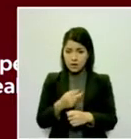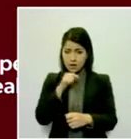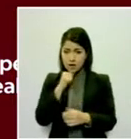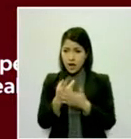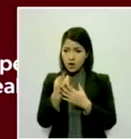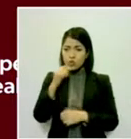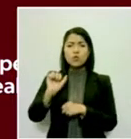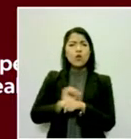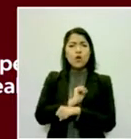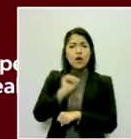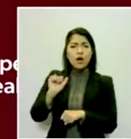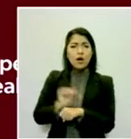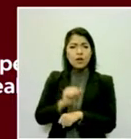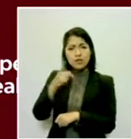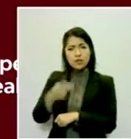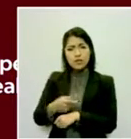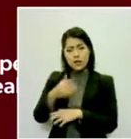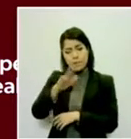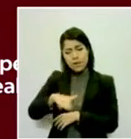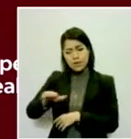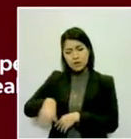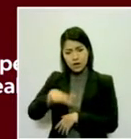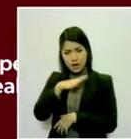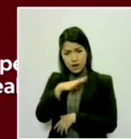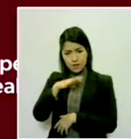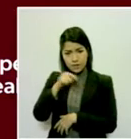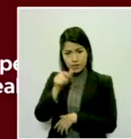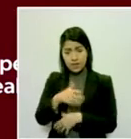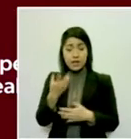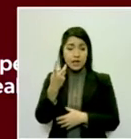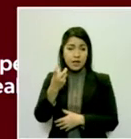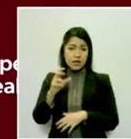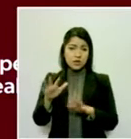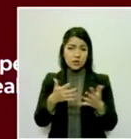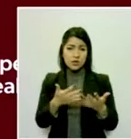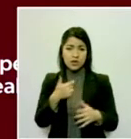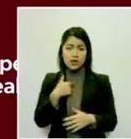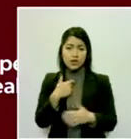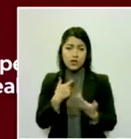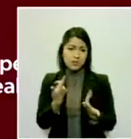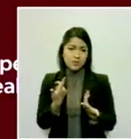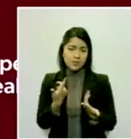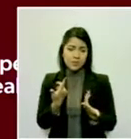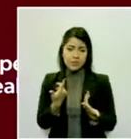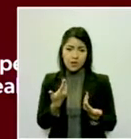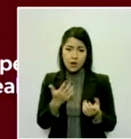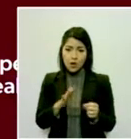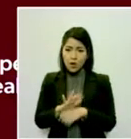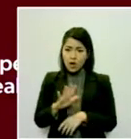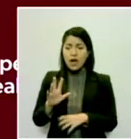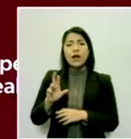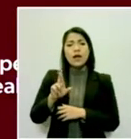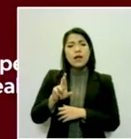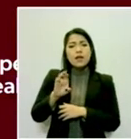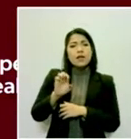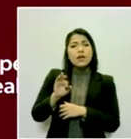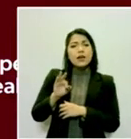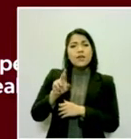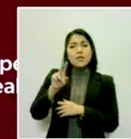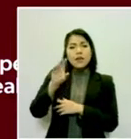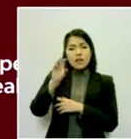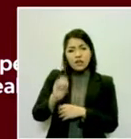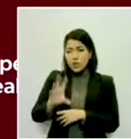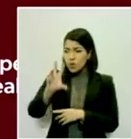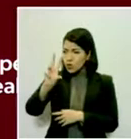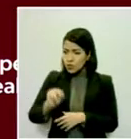los autos, digamos, que están aquí en Michoacán normalmente, regularmente, es lo que viene siendo el refrendo. En este caso, no se les cobró el refrendo porque se les